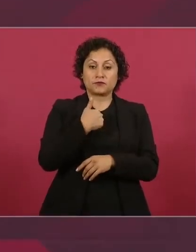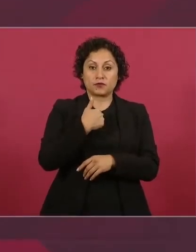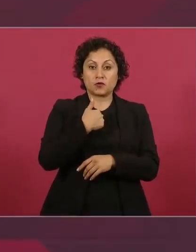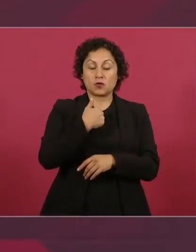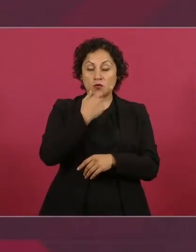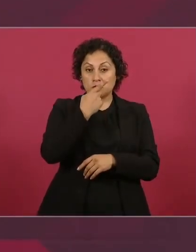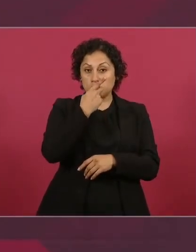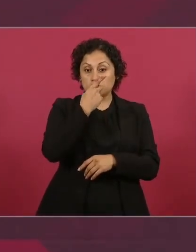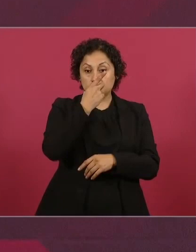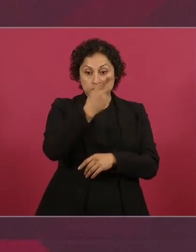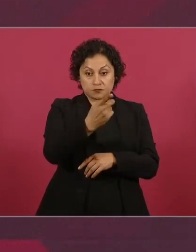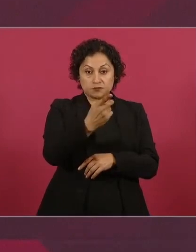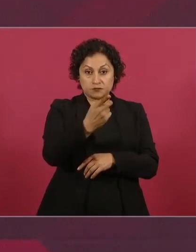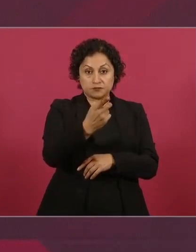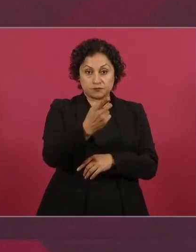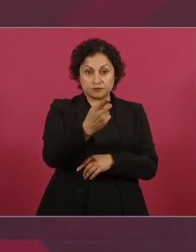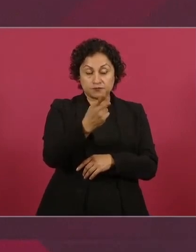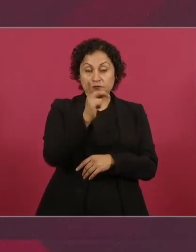con todo respeto,